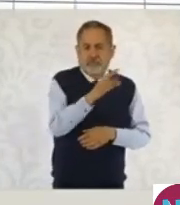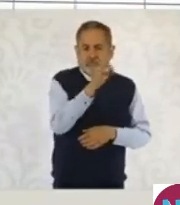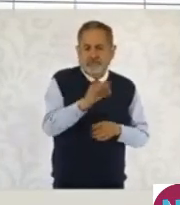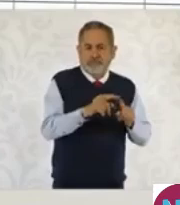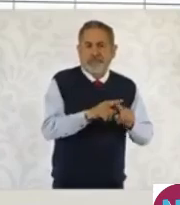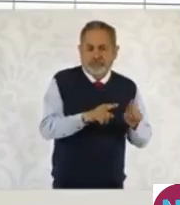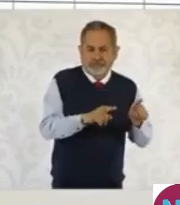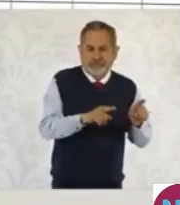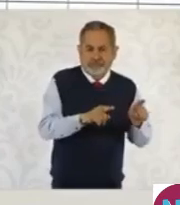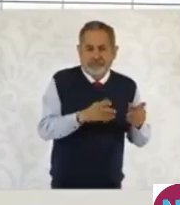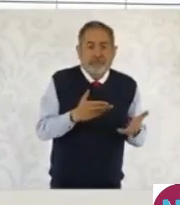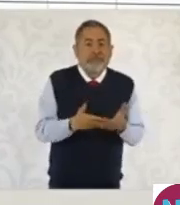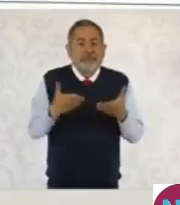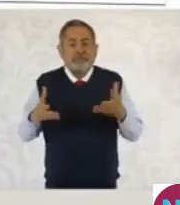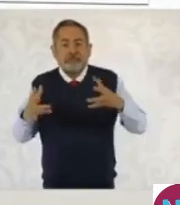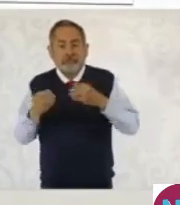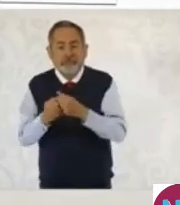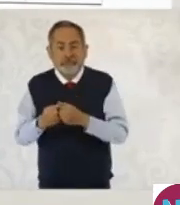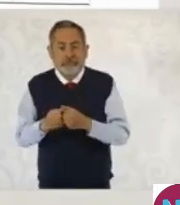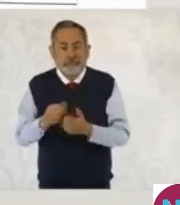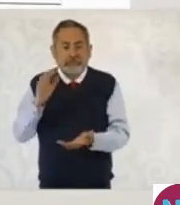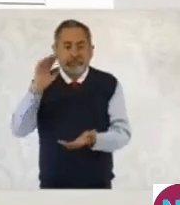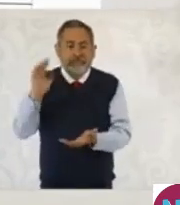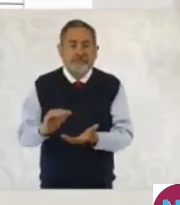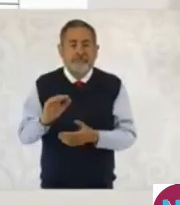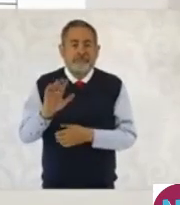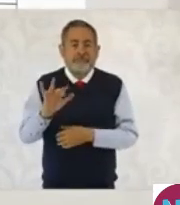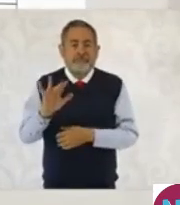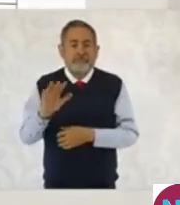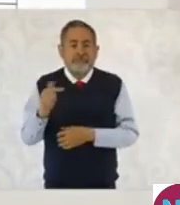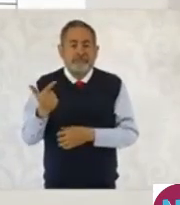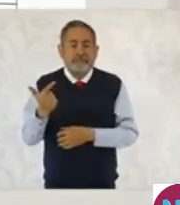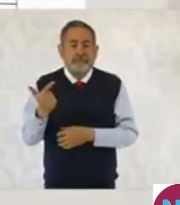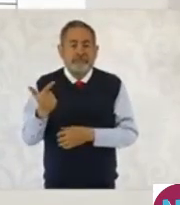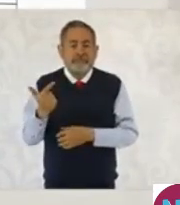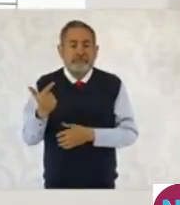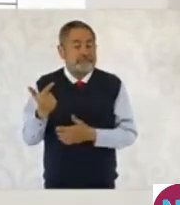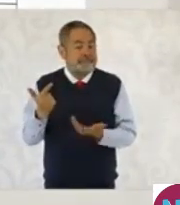la población. Pues ahora ganaron 57